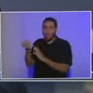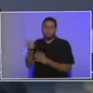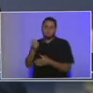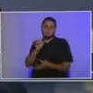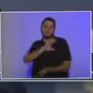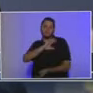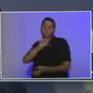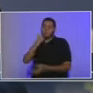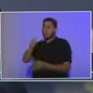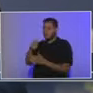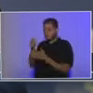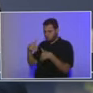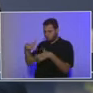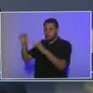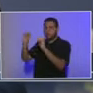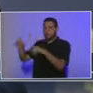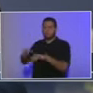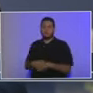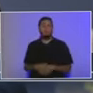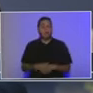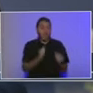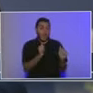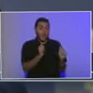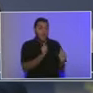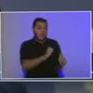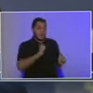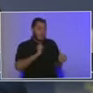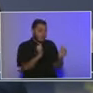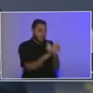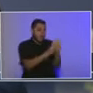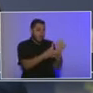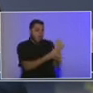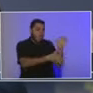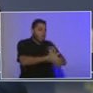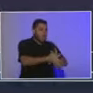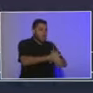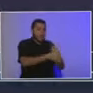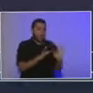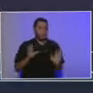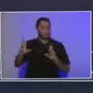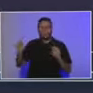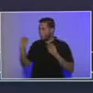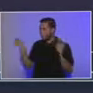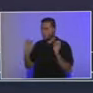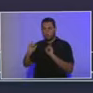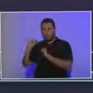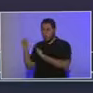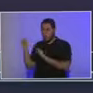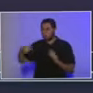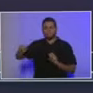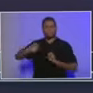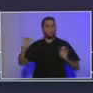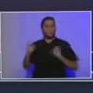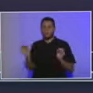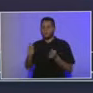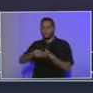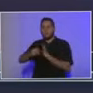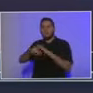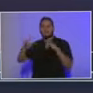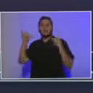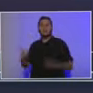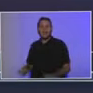así hacerlo. ¿El alcalde fue arrestado con esposa? No, nadie fue arrestado con esposa. Todo el mundo se mantuvo en el lugar, no se podía ir hasta